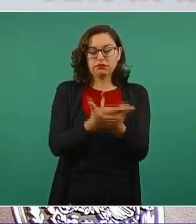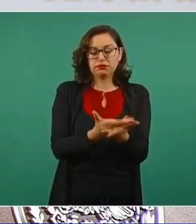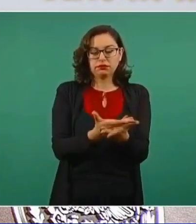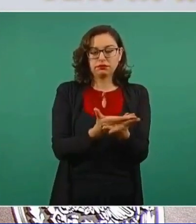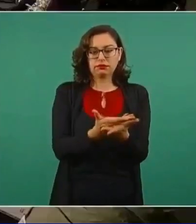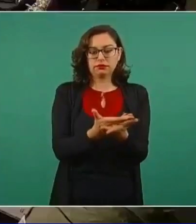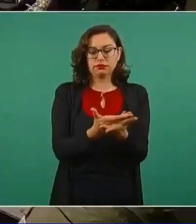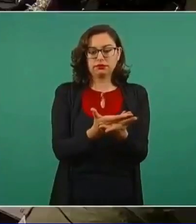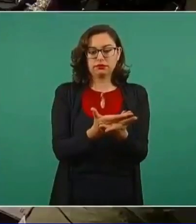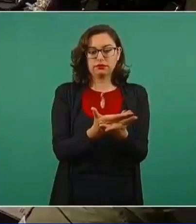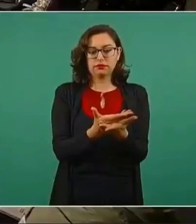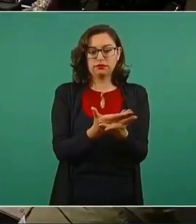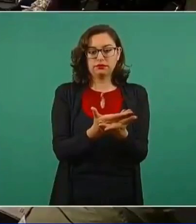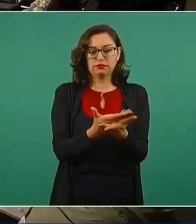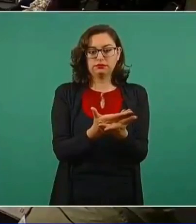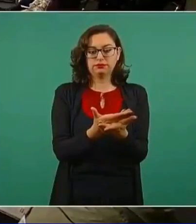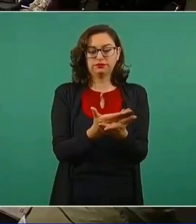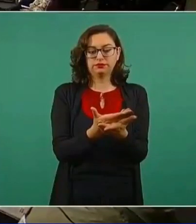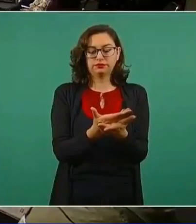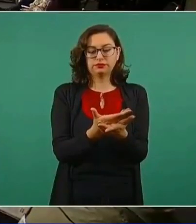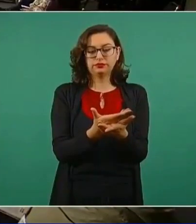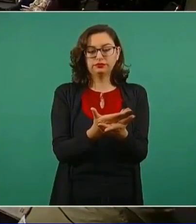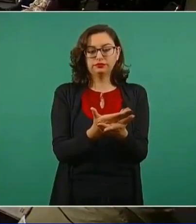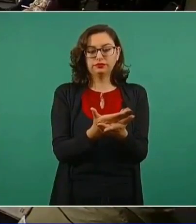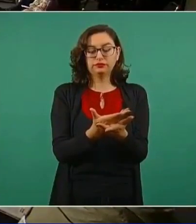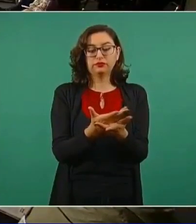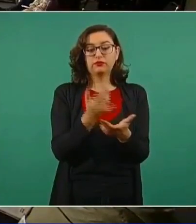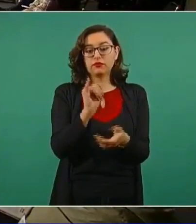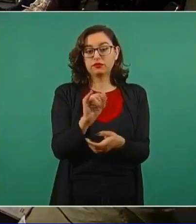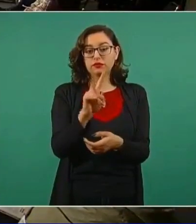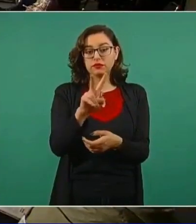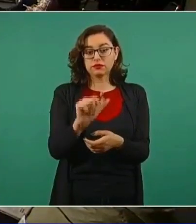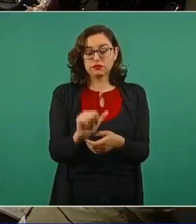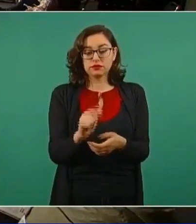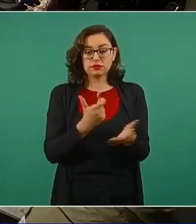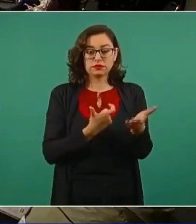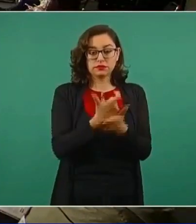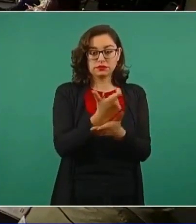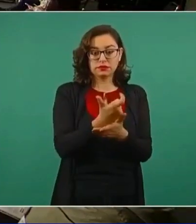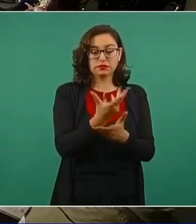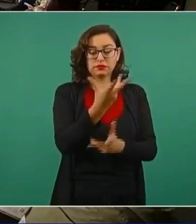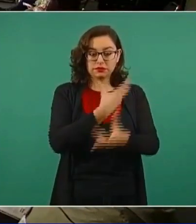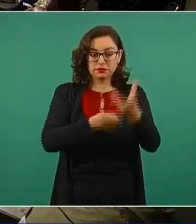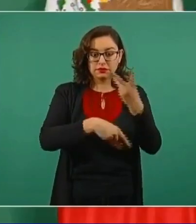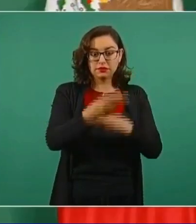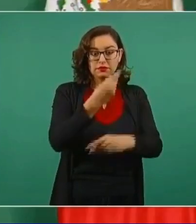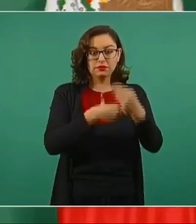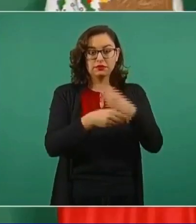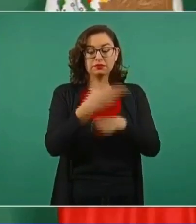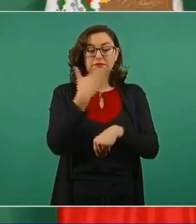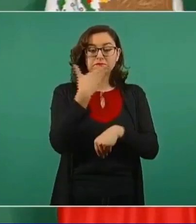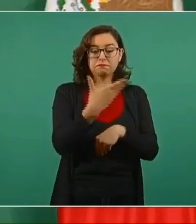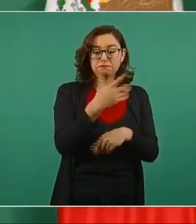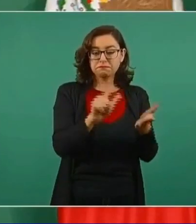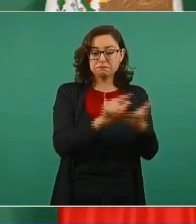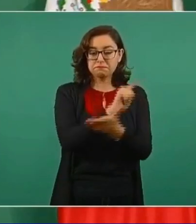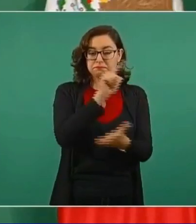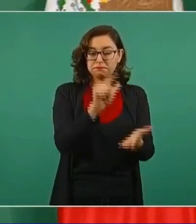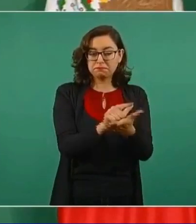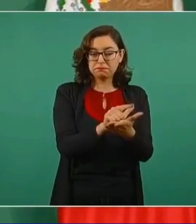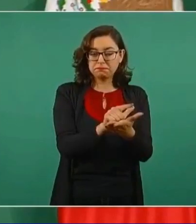si esas operaciones de devoluciones de IVA fueron legales o no,